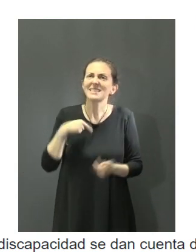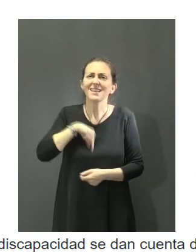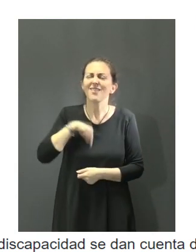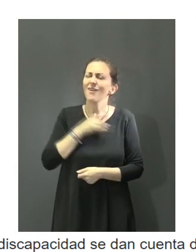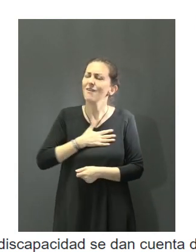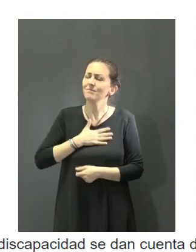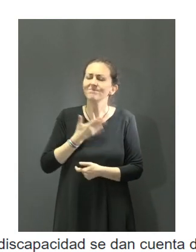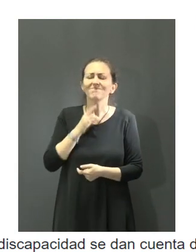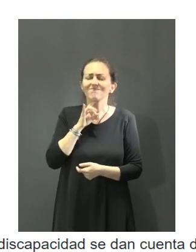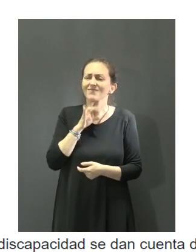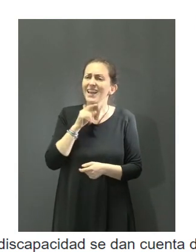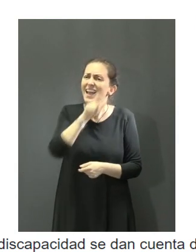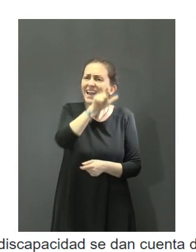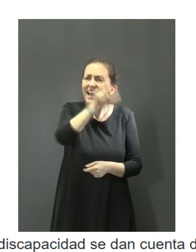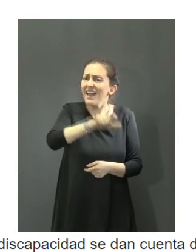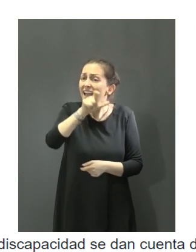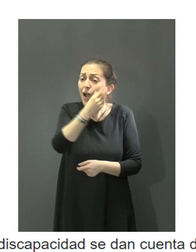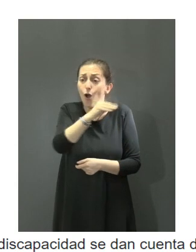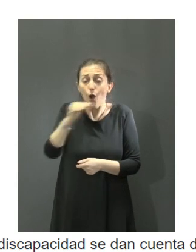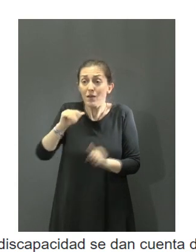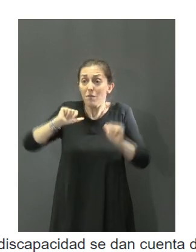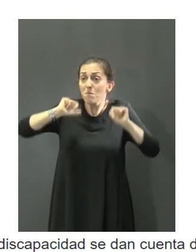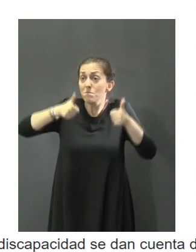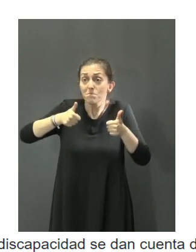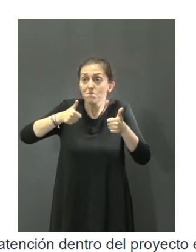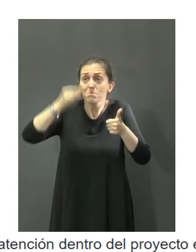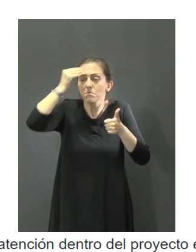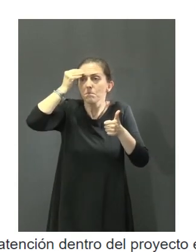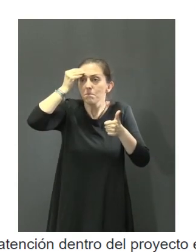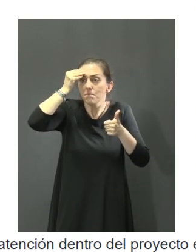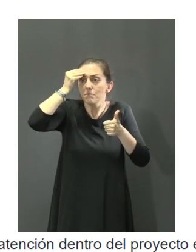gratificante ver como chicos que en un principio